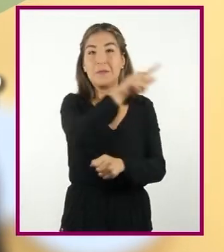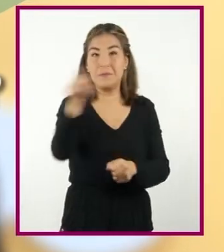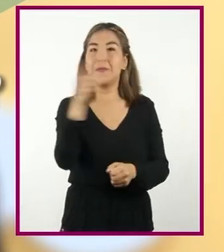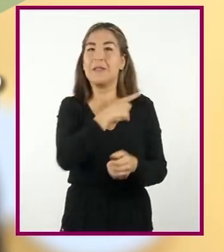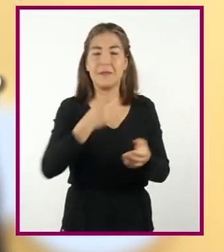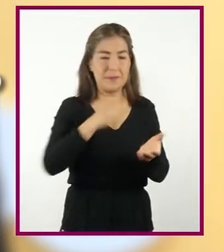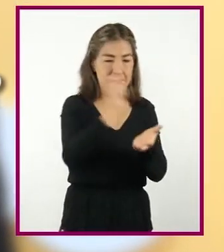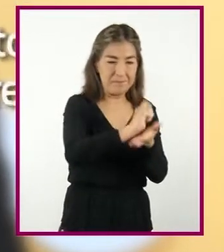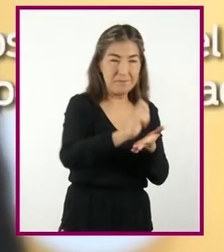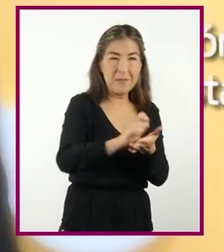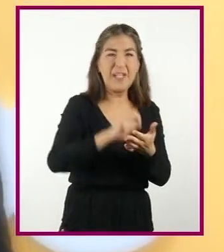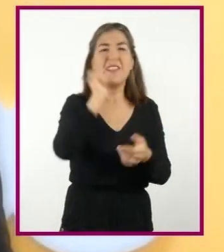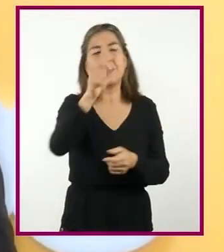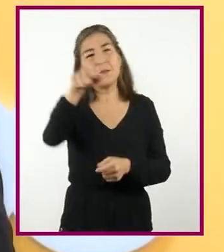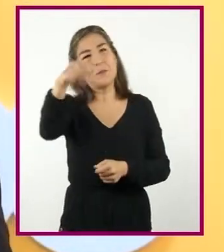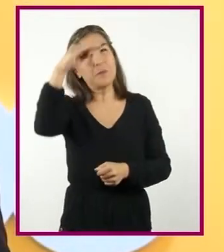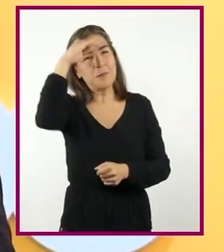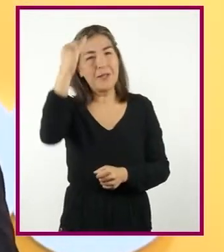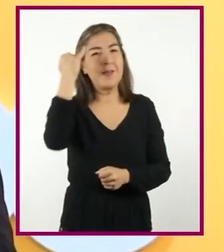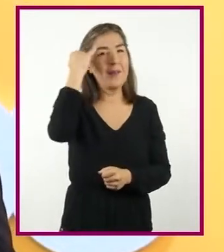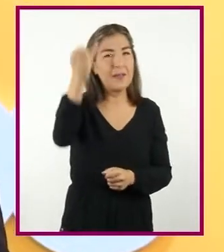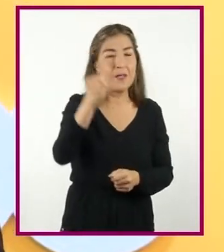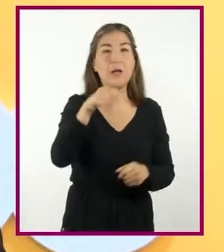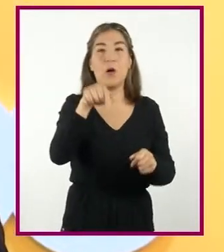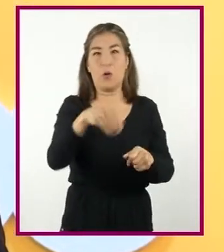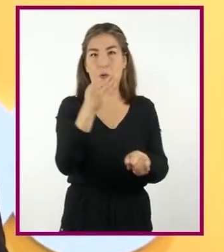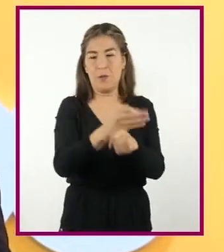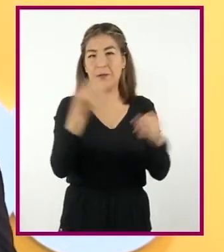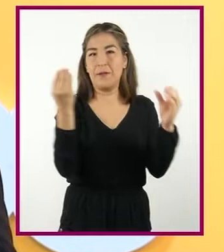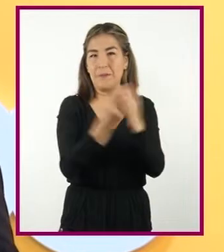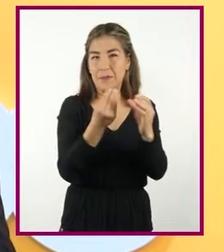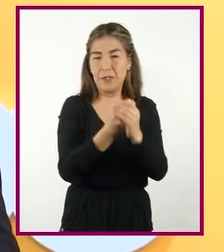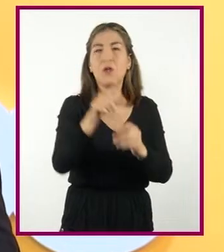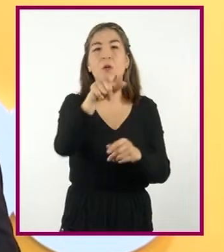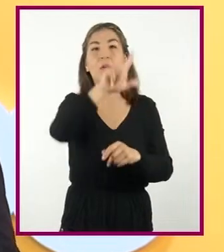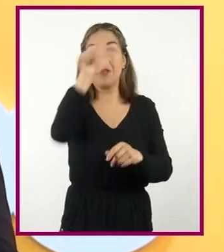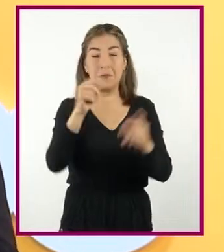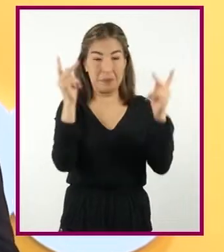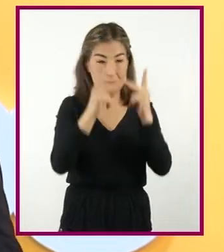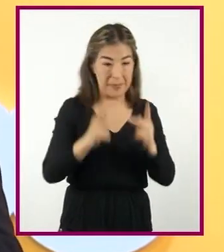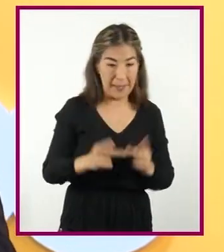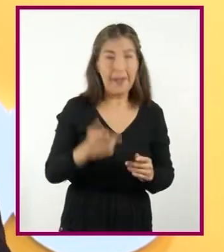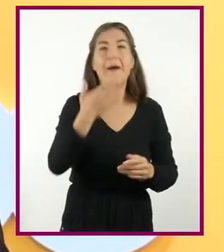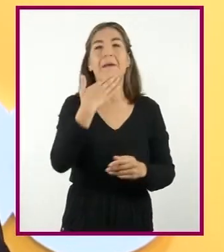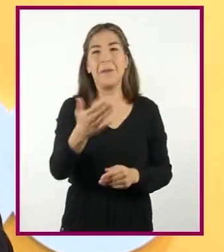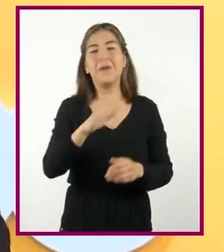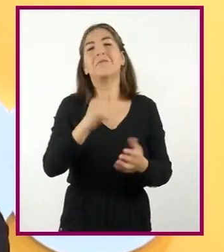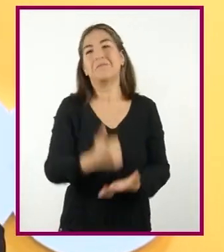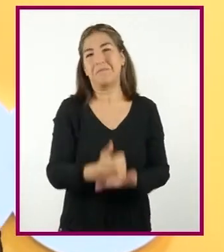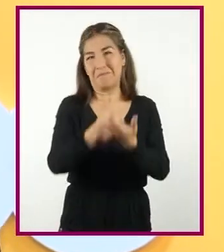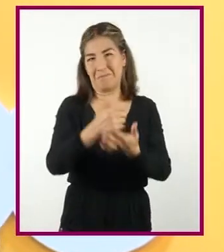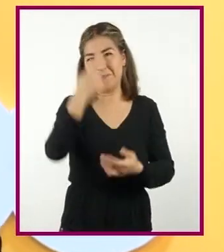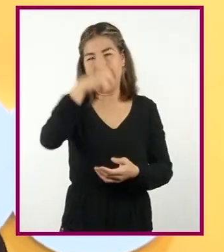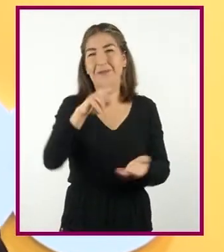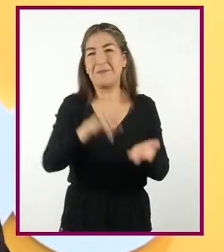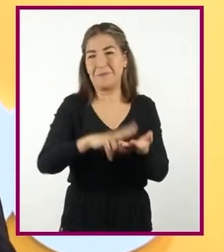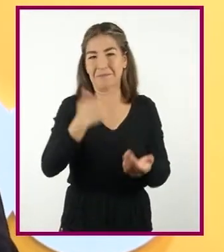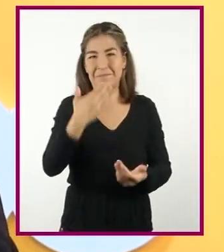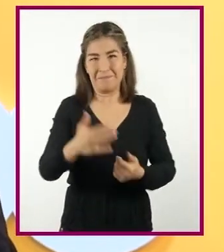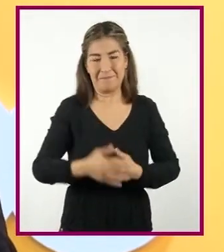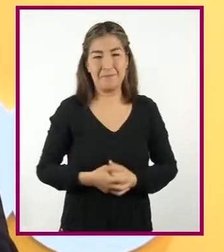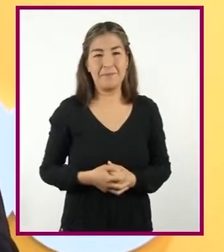sus definiciones e ideas. A lo largo de la sesión las podrán comparar, enriquecer o validar. Maestro